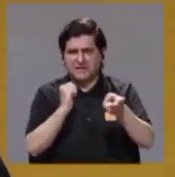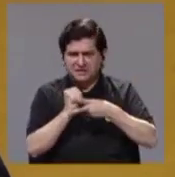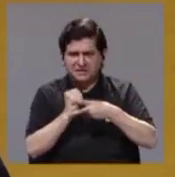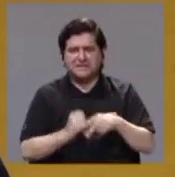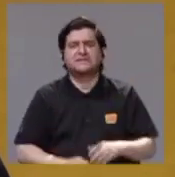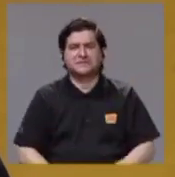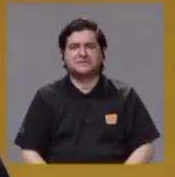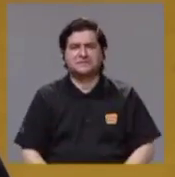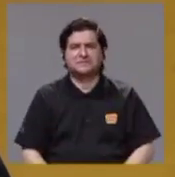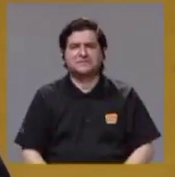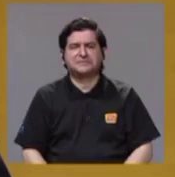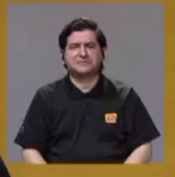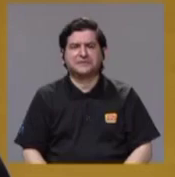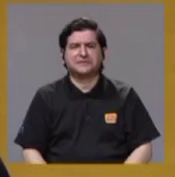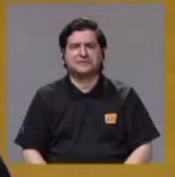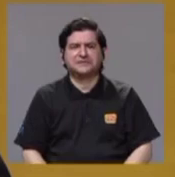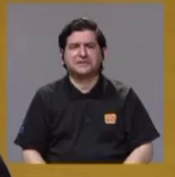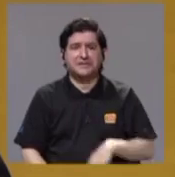cruza muchas veces